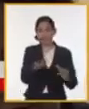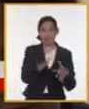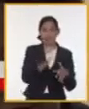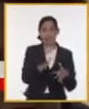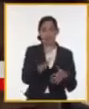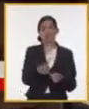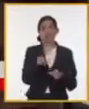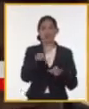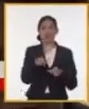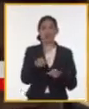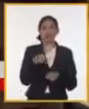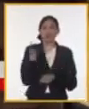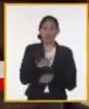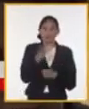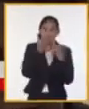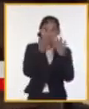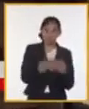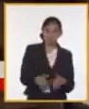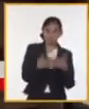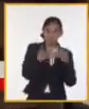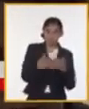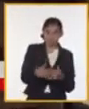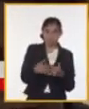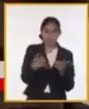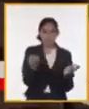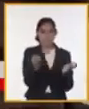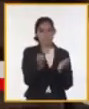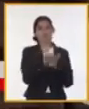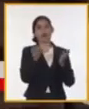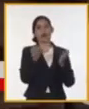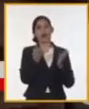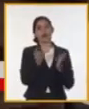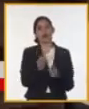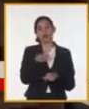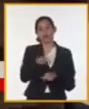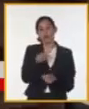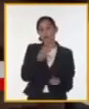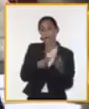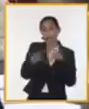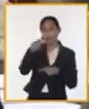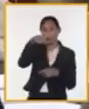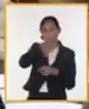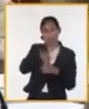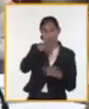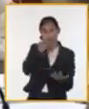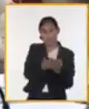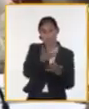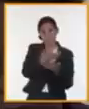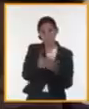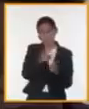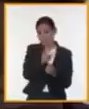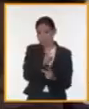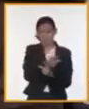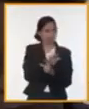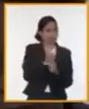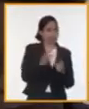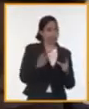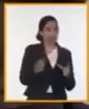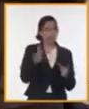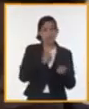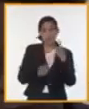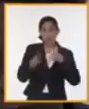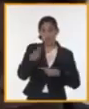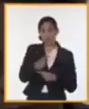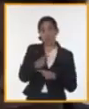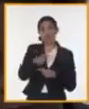los créditos de producción los estamos certificando, porque realmente las cooperativas tienen un amplio espectro de adquirir créditos de producción,